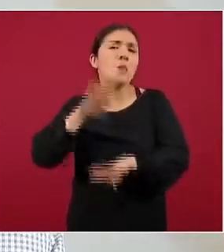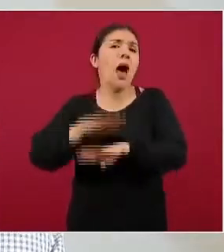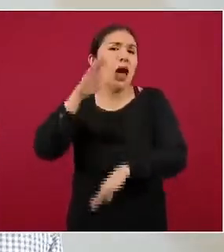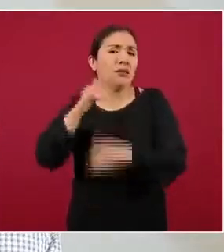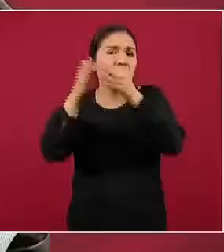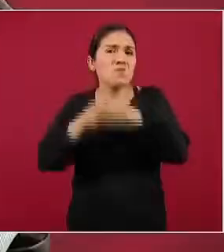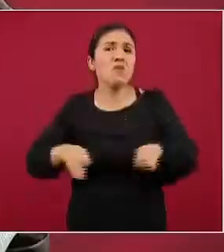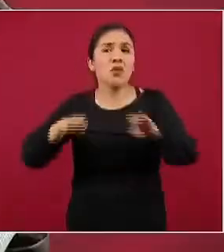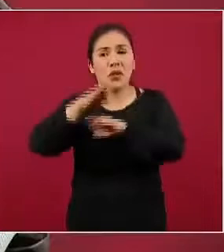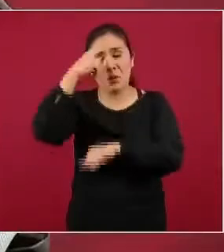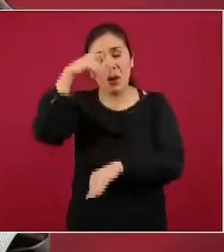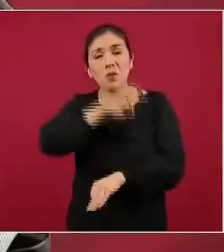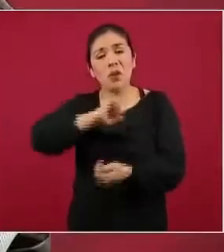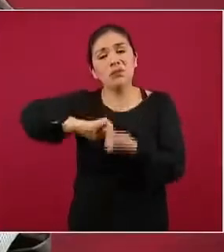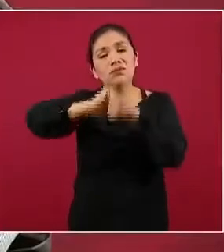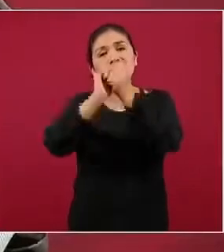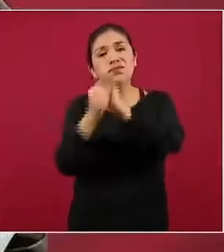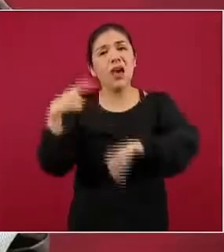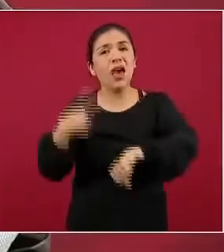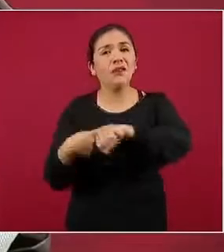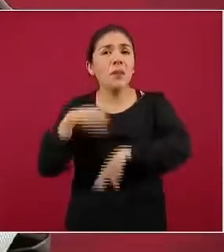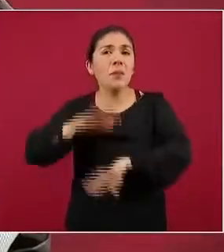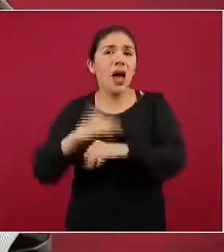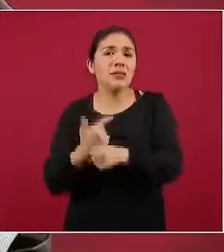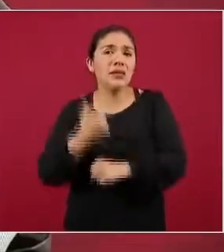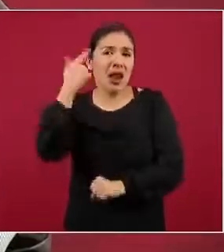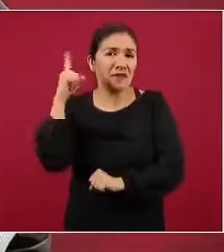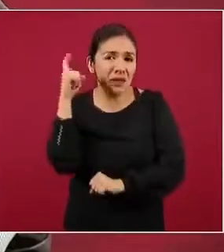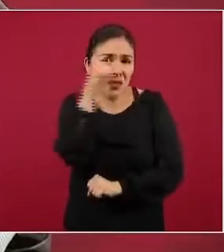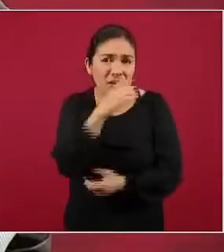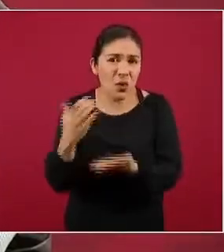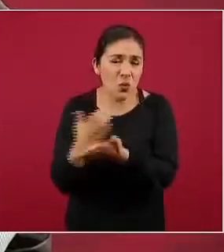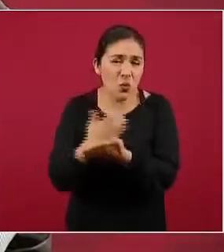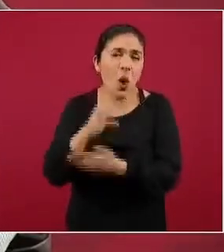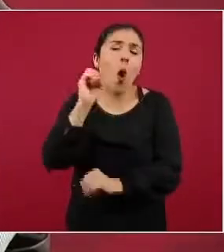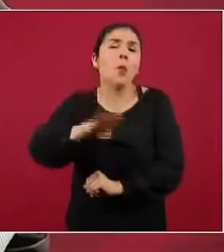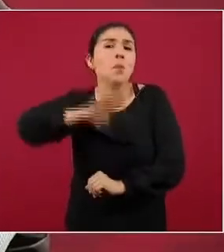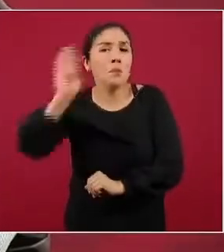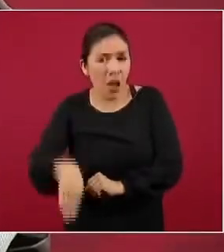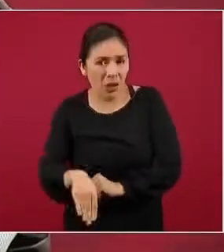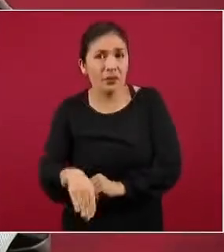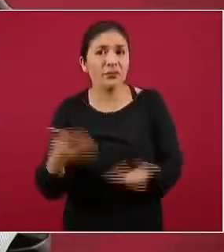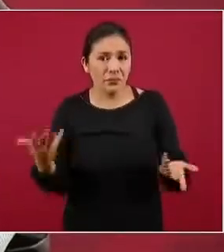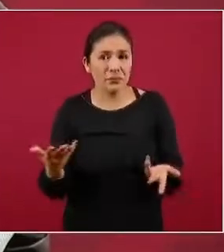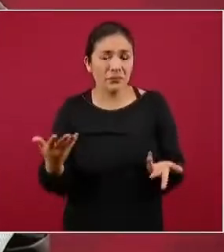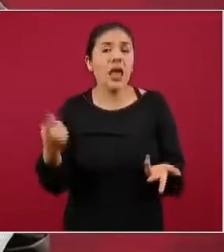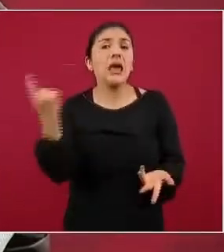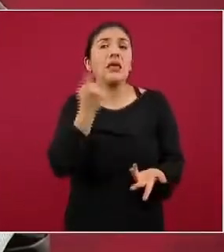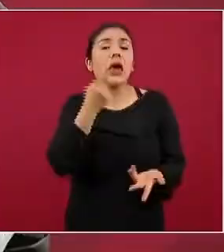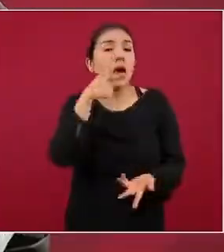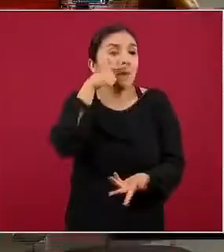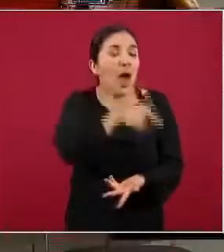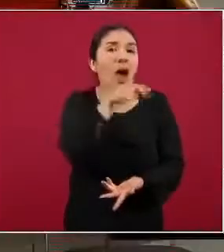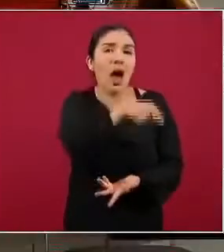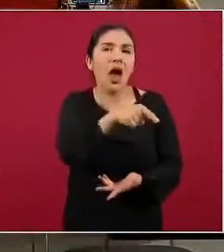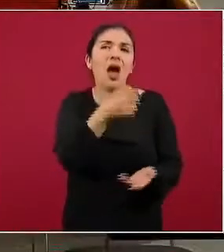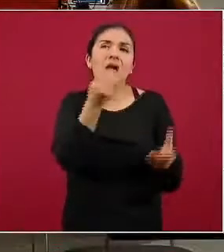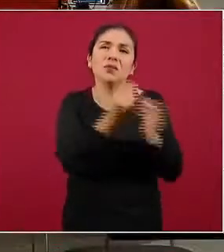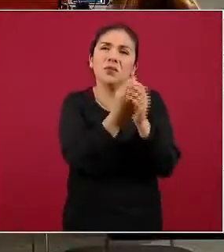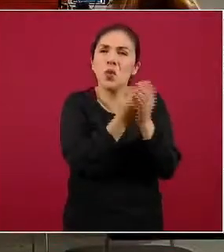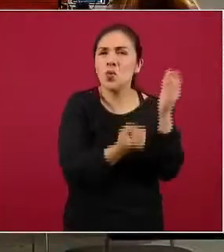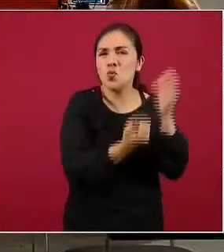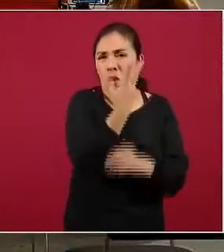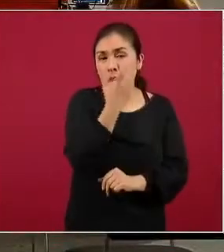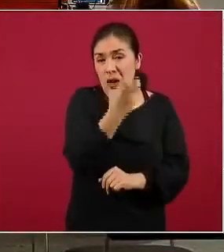peso para poder generar enfermedad grave y en su momento, lógicamente, defunciones que lo que se ha identificado.